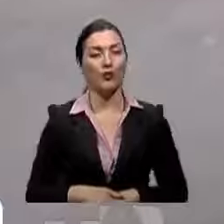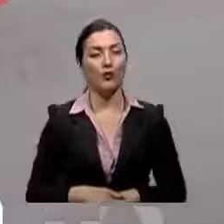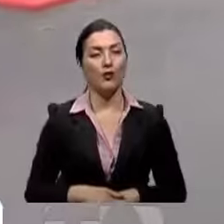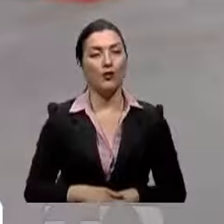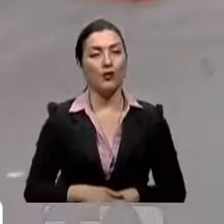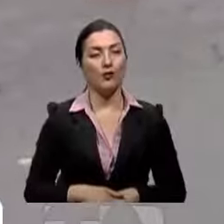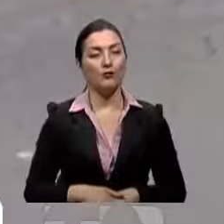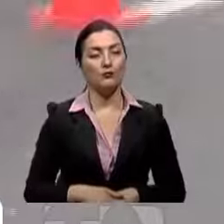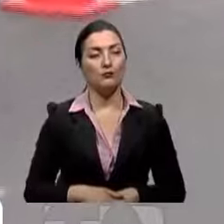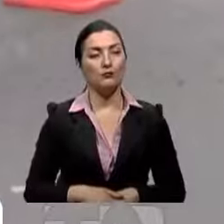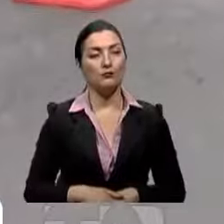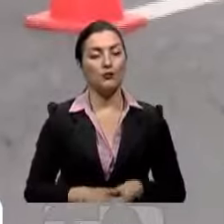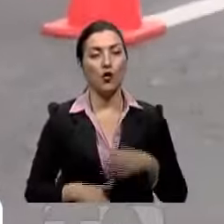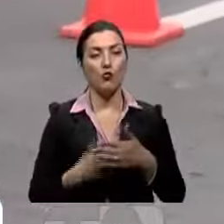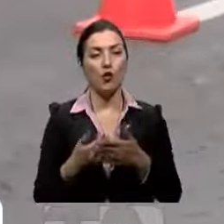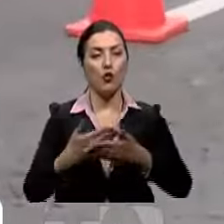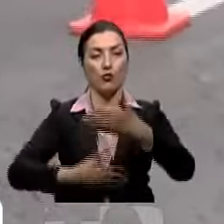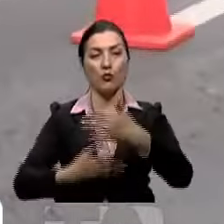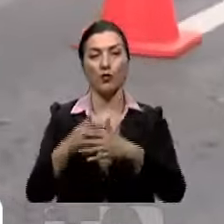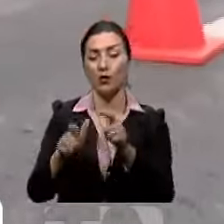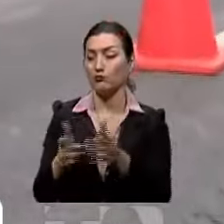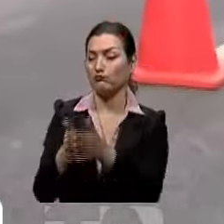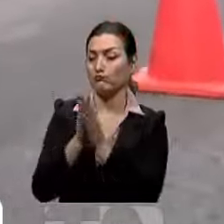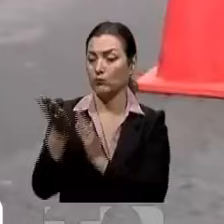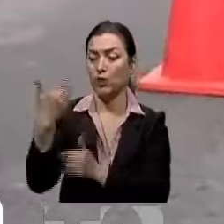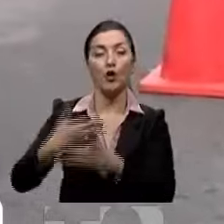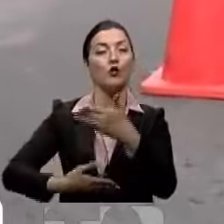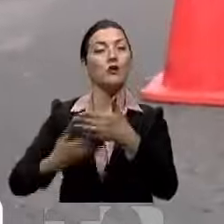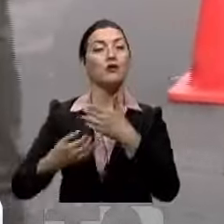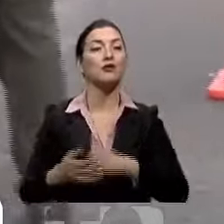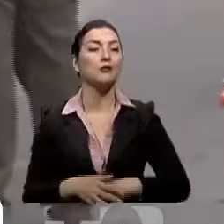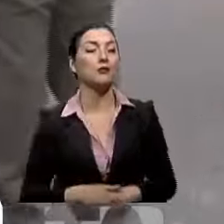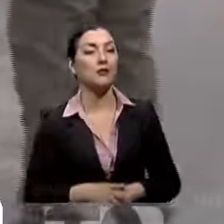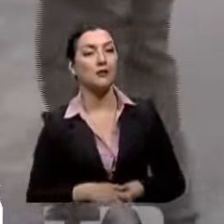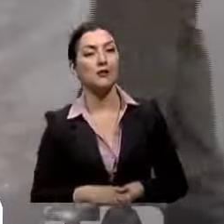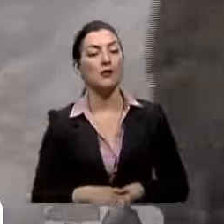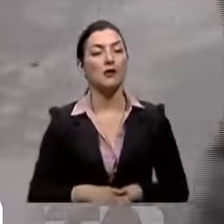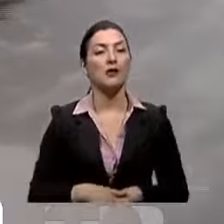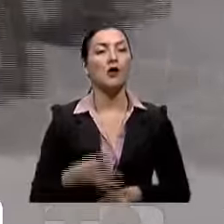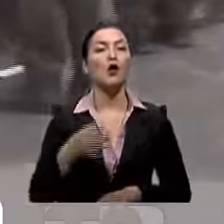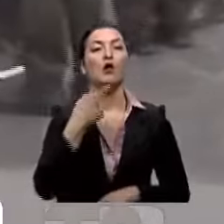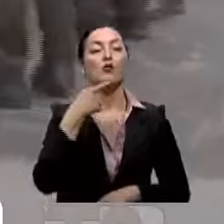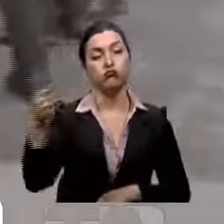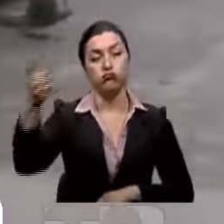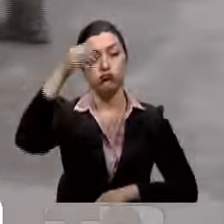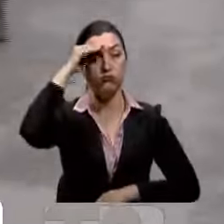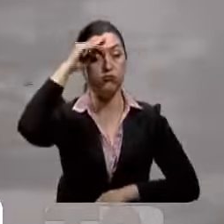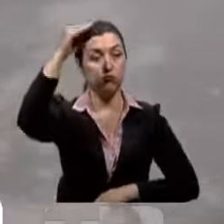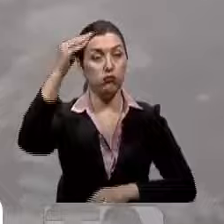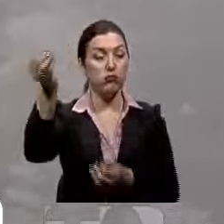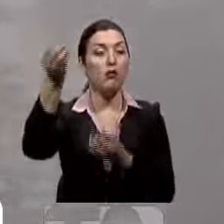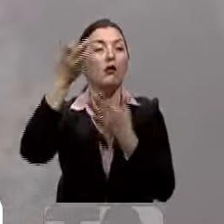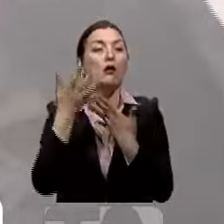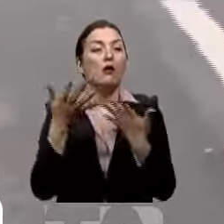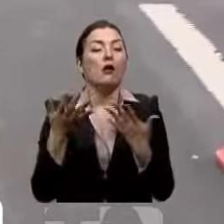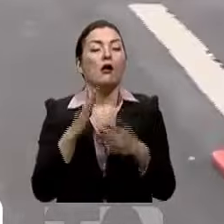se está revisando todos los documentos de las personas que transitan en motocicleta. Acá nos encontramos justamente con el mayor de la policía. Mayor, cuéntenos un